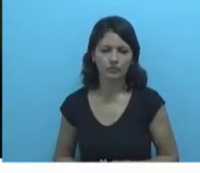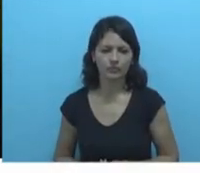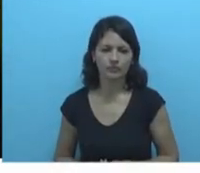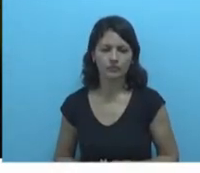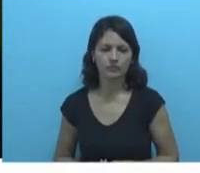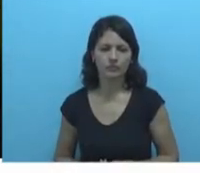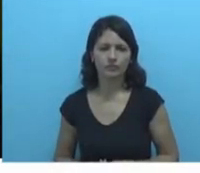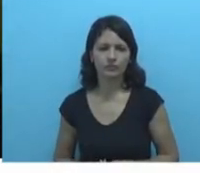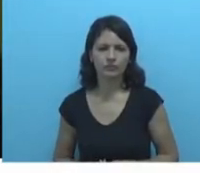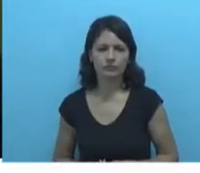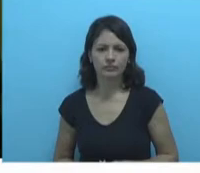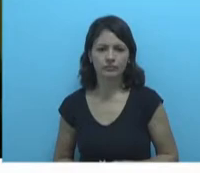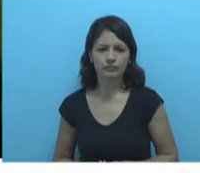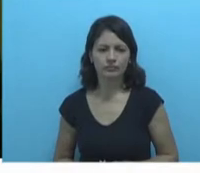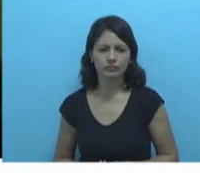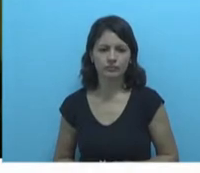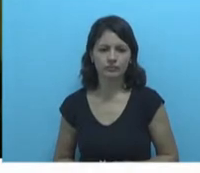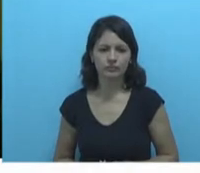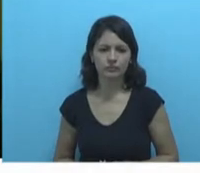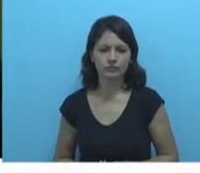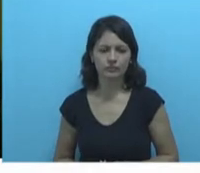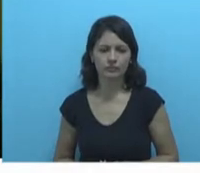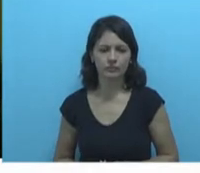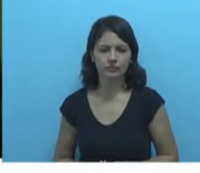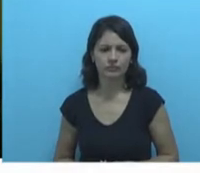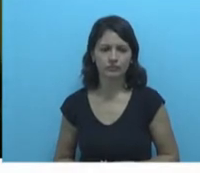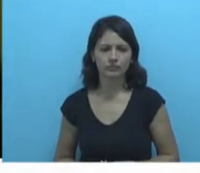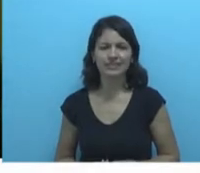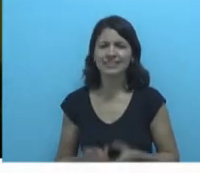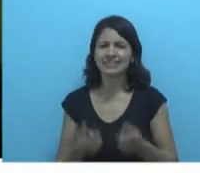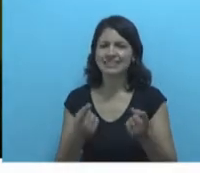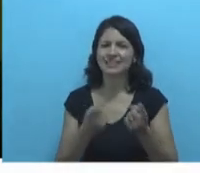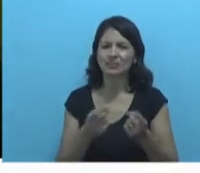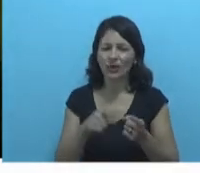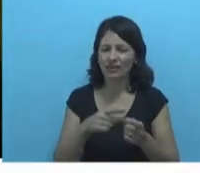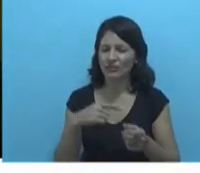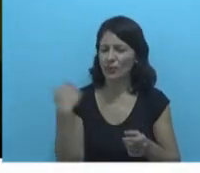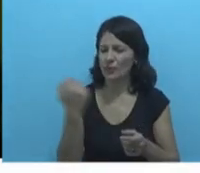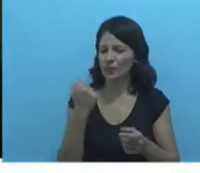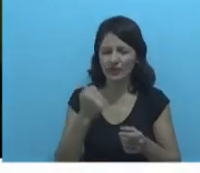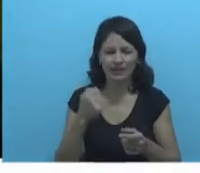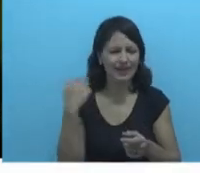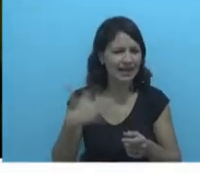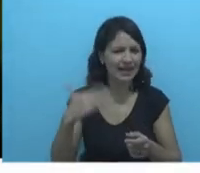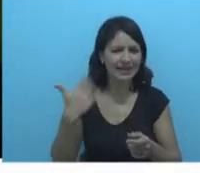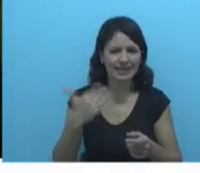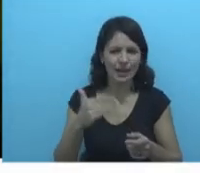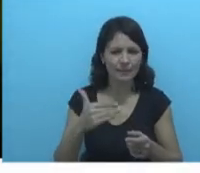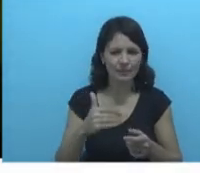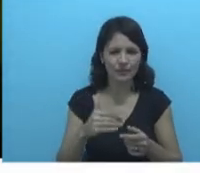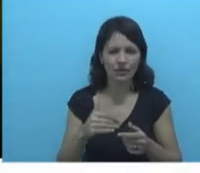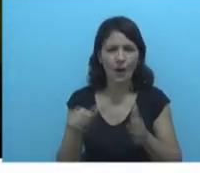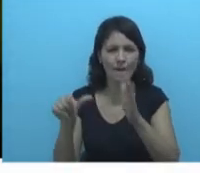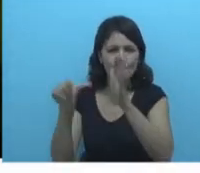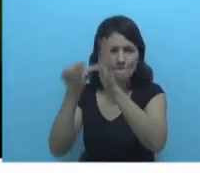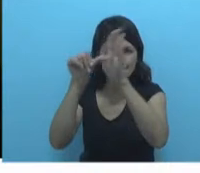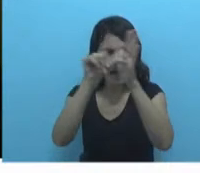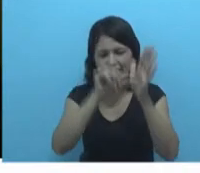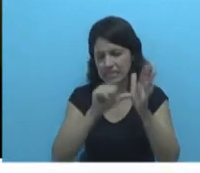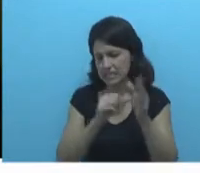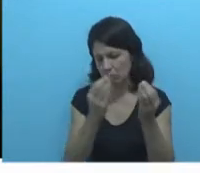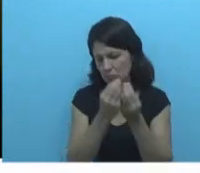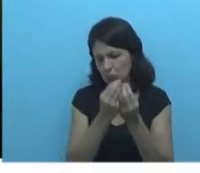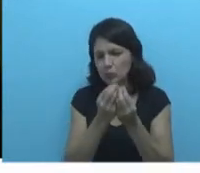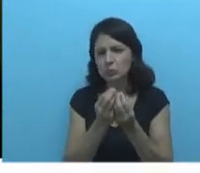Es importante que esto lo hagamos urgentemente. Ya hay más de 100 países que han